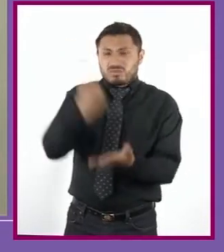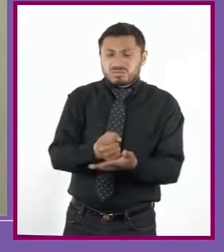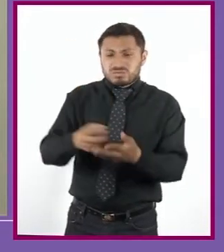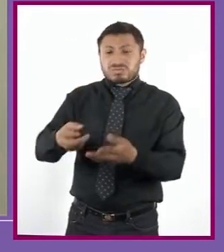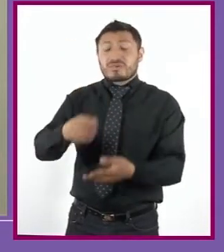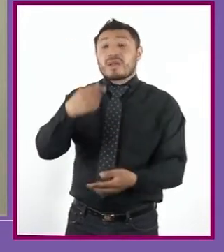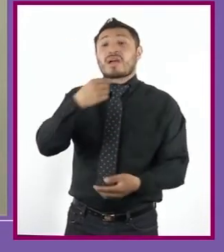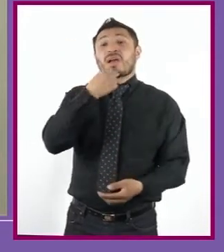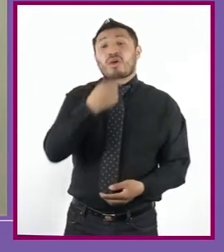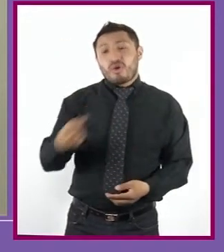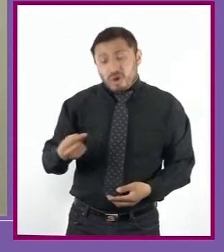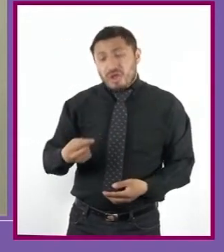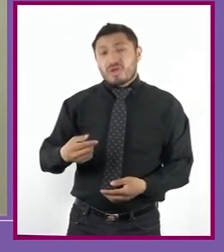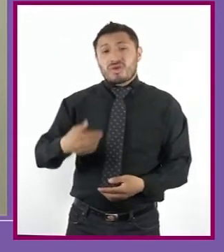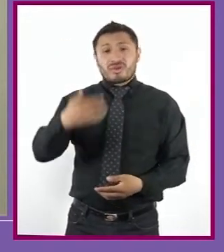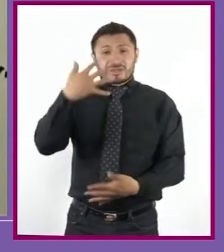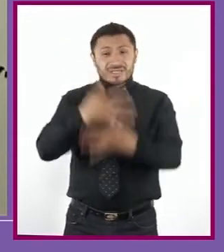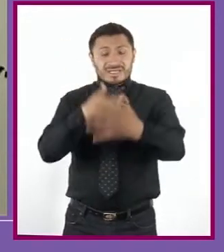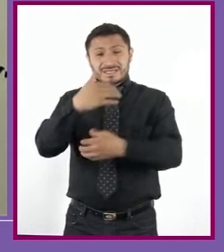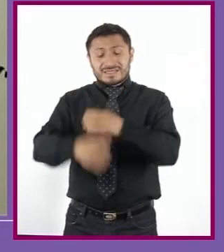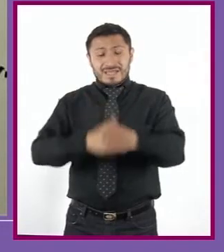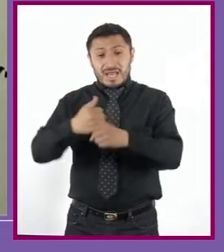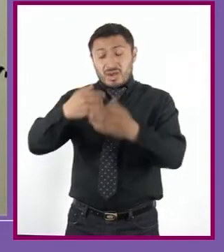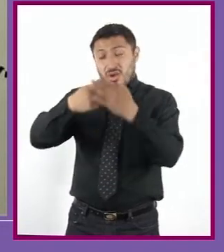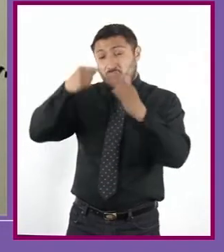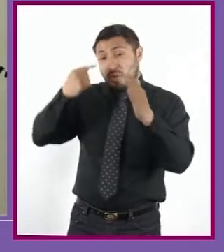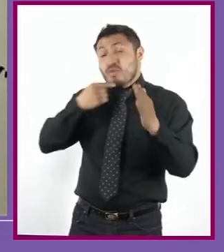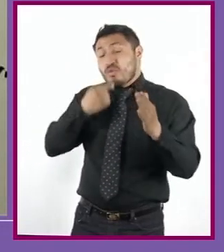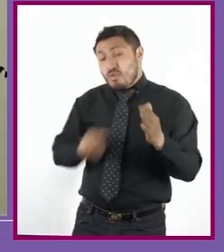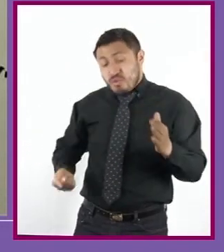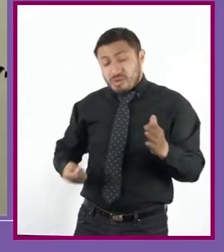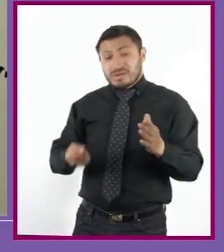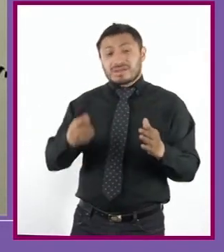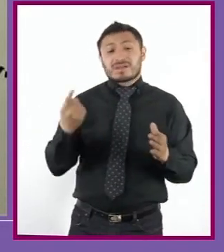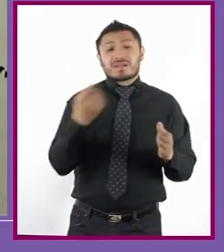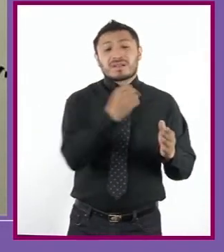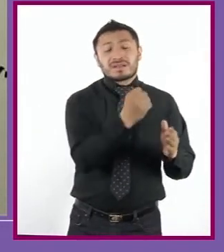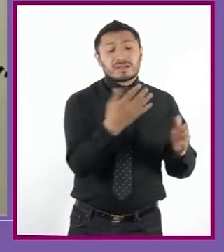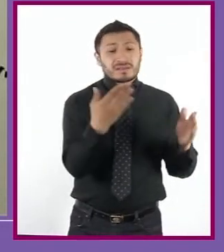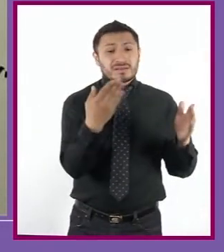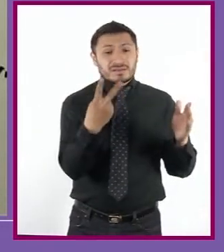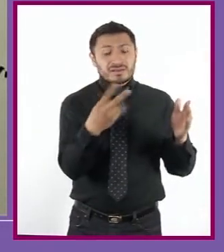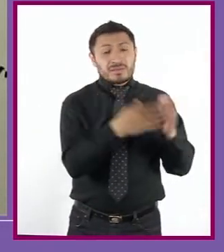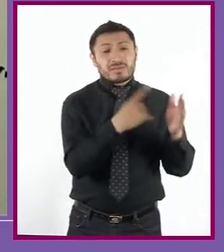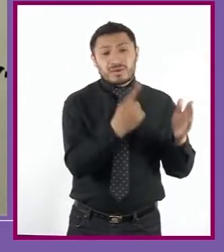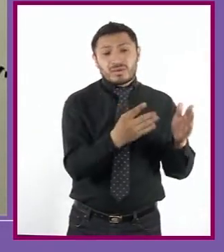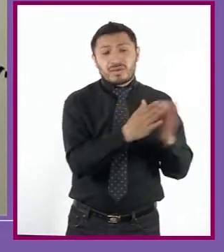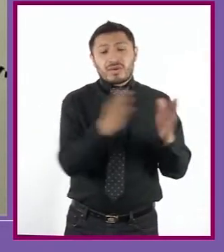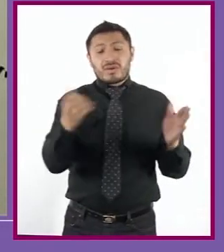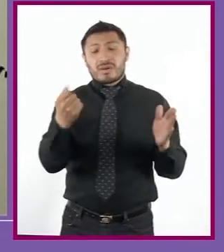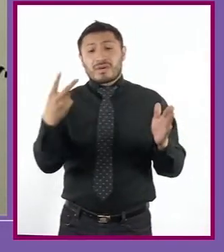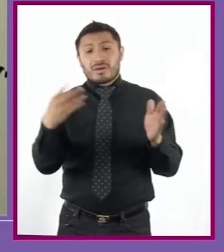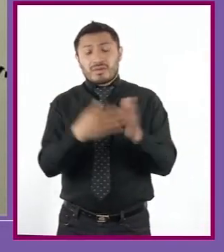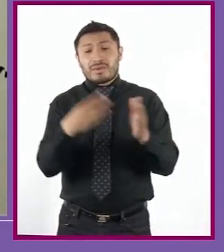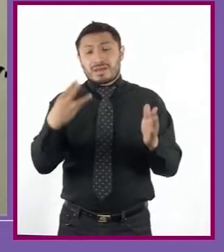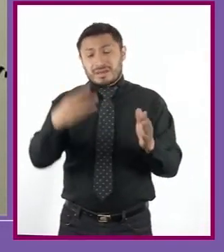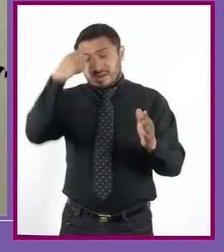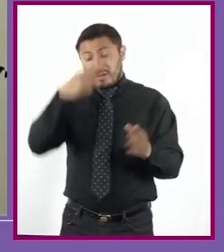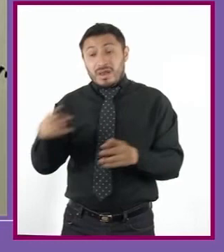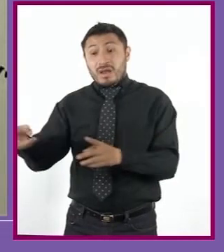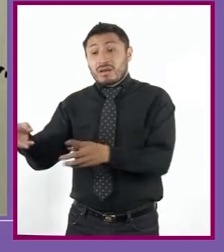de 15 años de edad entre septiembre de 2001 y agosto de 2003 para combatir en la